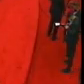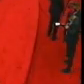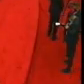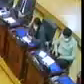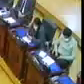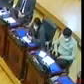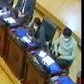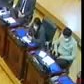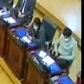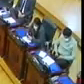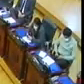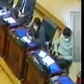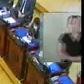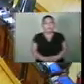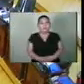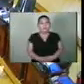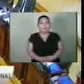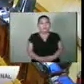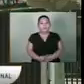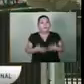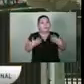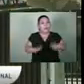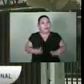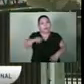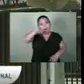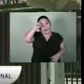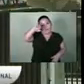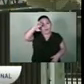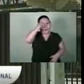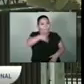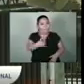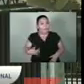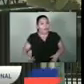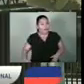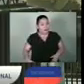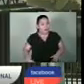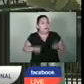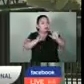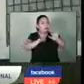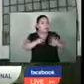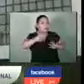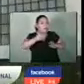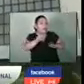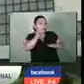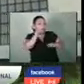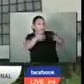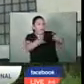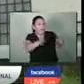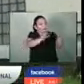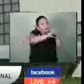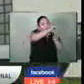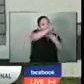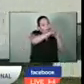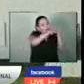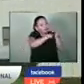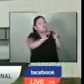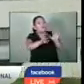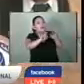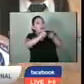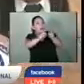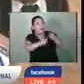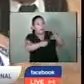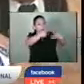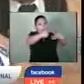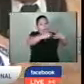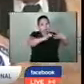La extensión del periodo presidencial a 6 años es uno de los puntos que contempla el anteproyecto de reforma constitucional presentado